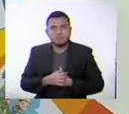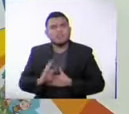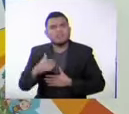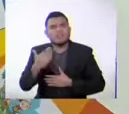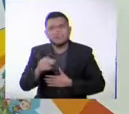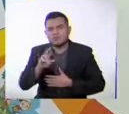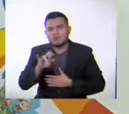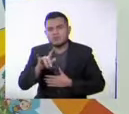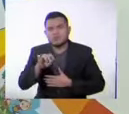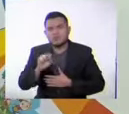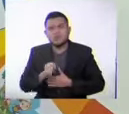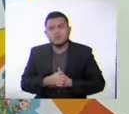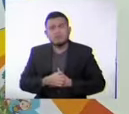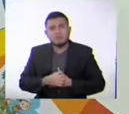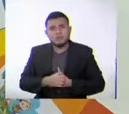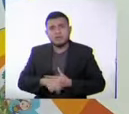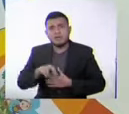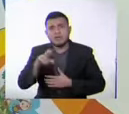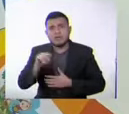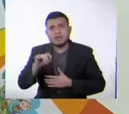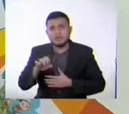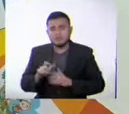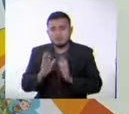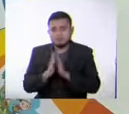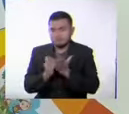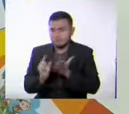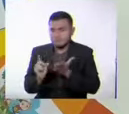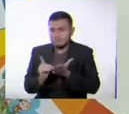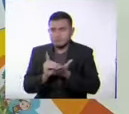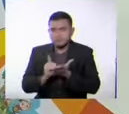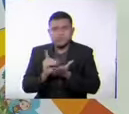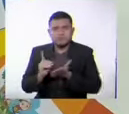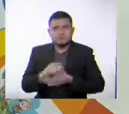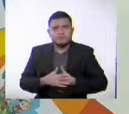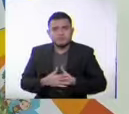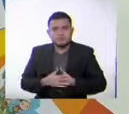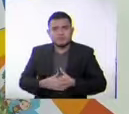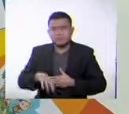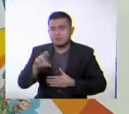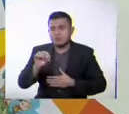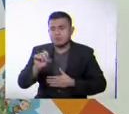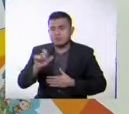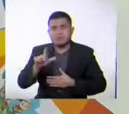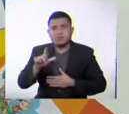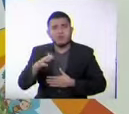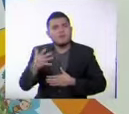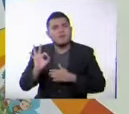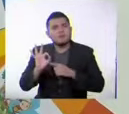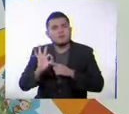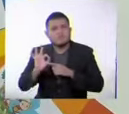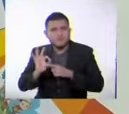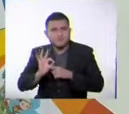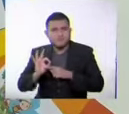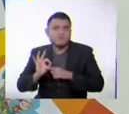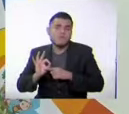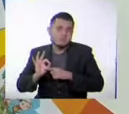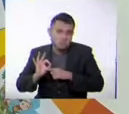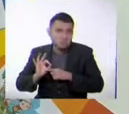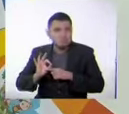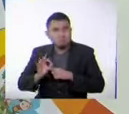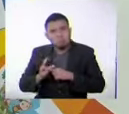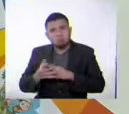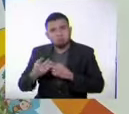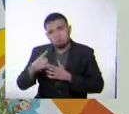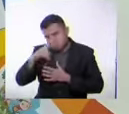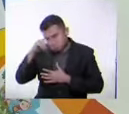rol. Según la Real Academia de la Lengua Española, rol es una función, es un papel